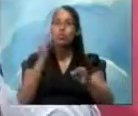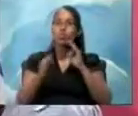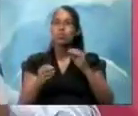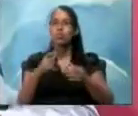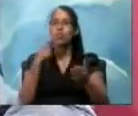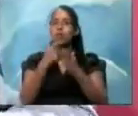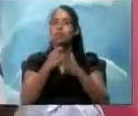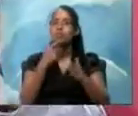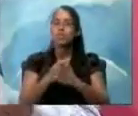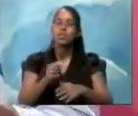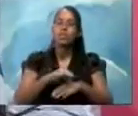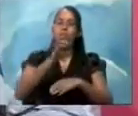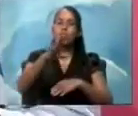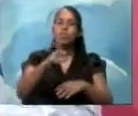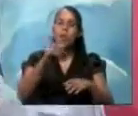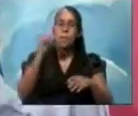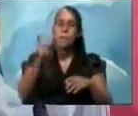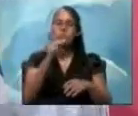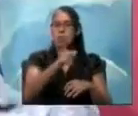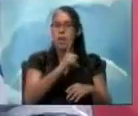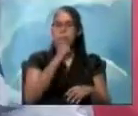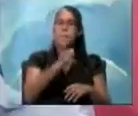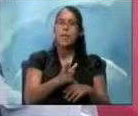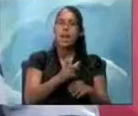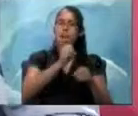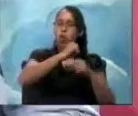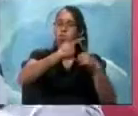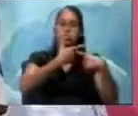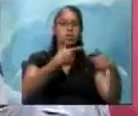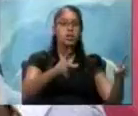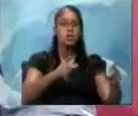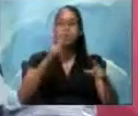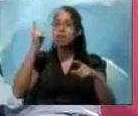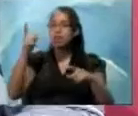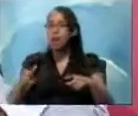hermano, y fue soltado una persona injusta, una persona que había